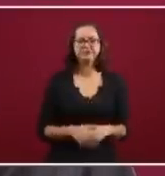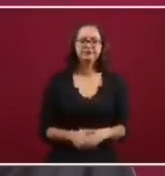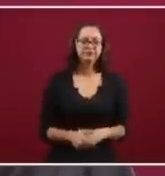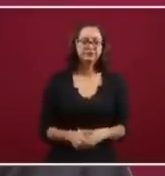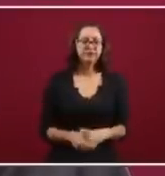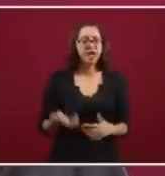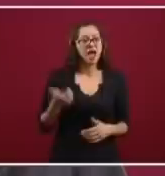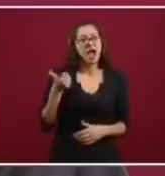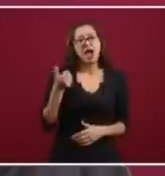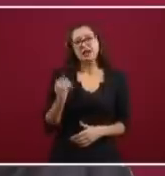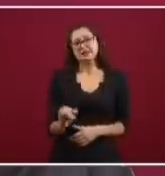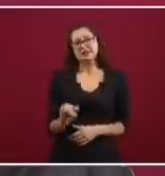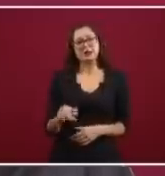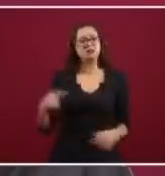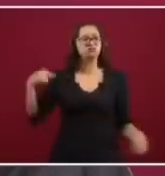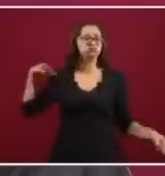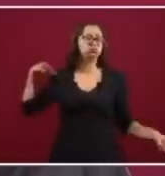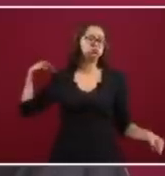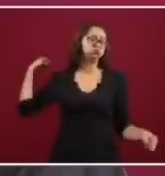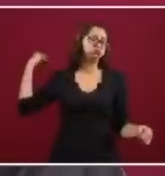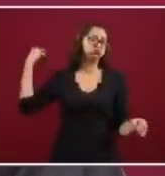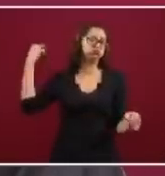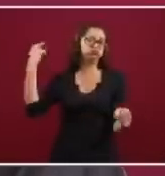Eso fue lo que predominó,